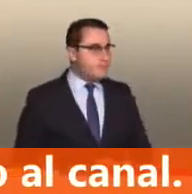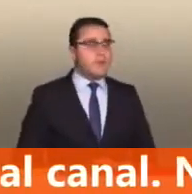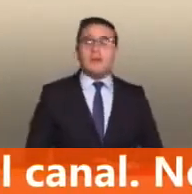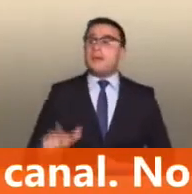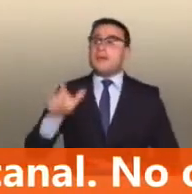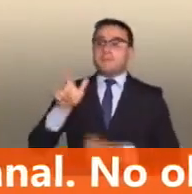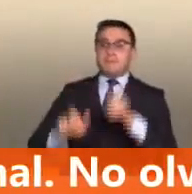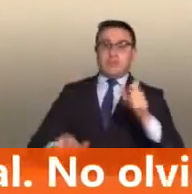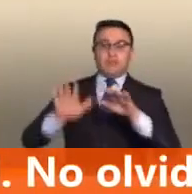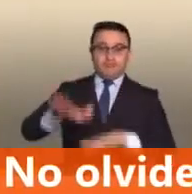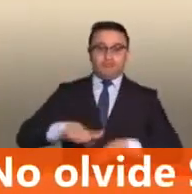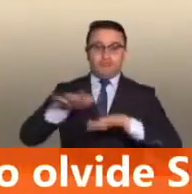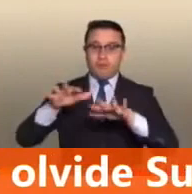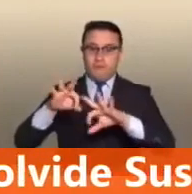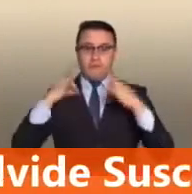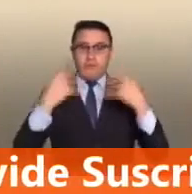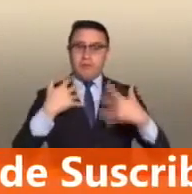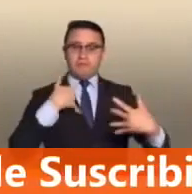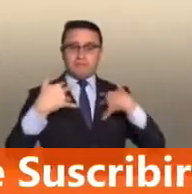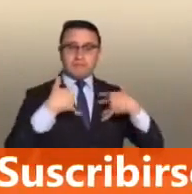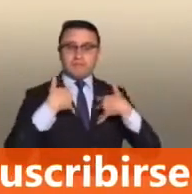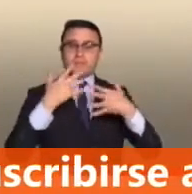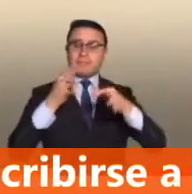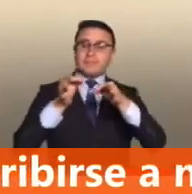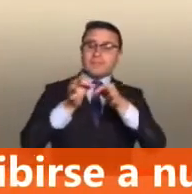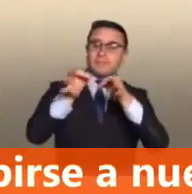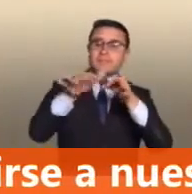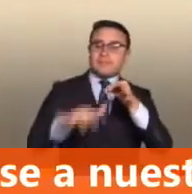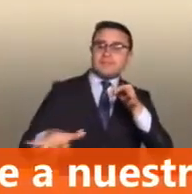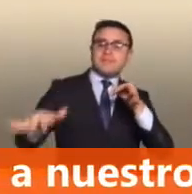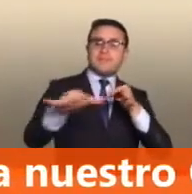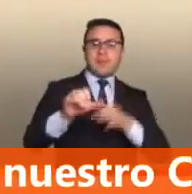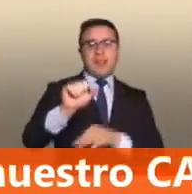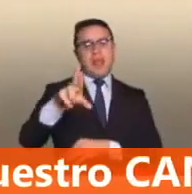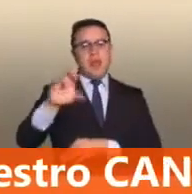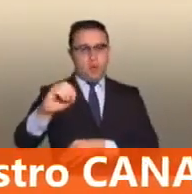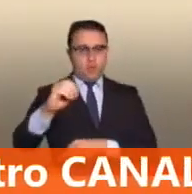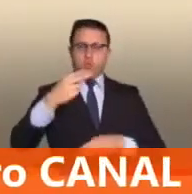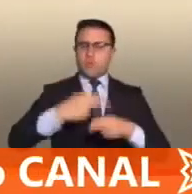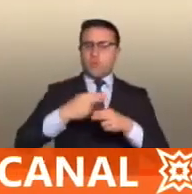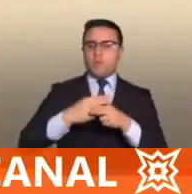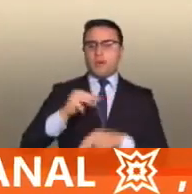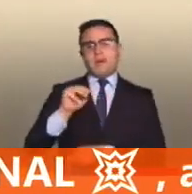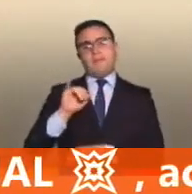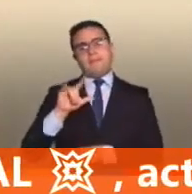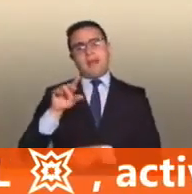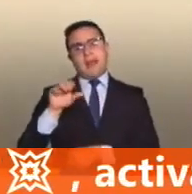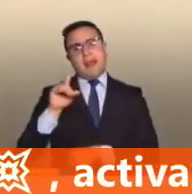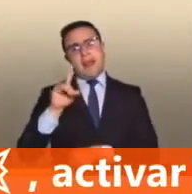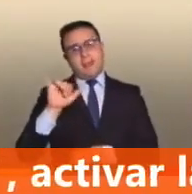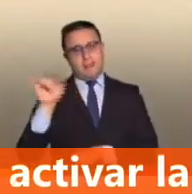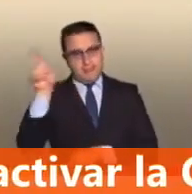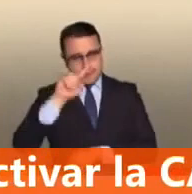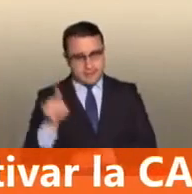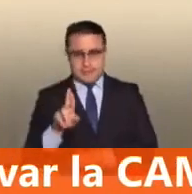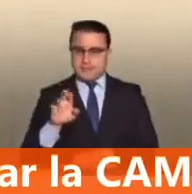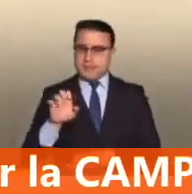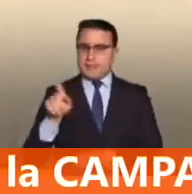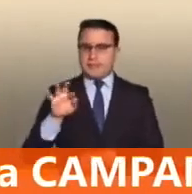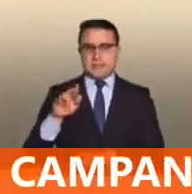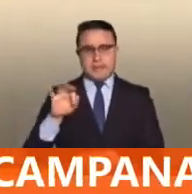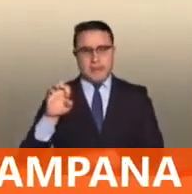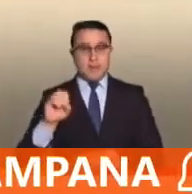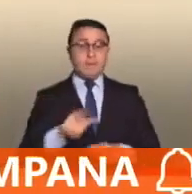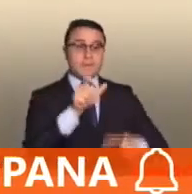representante de las familias víctimas del corregimiento del Haro, Miladis Restrepo Torres, representante